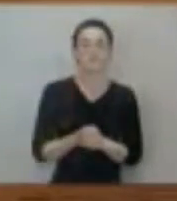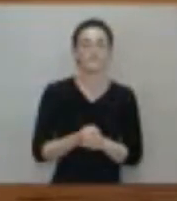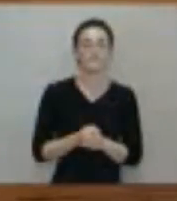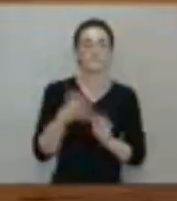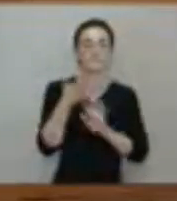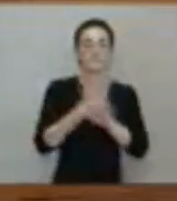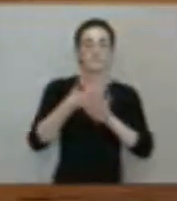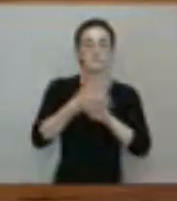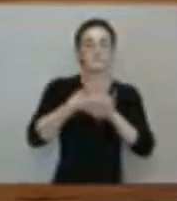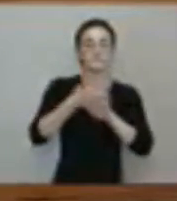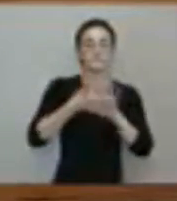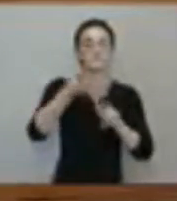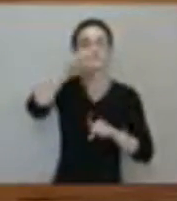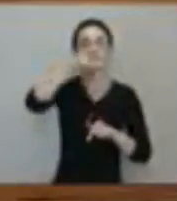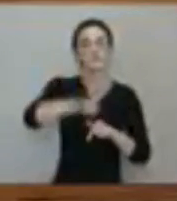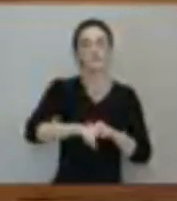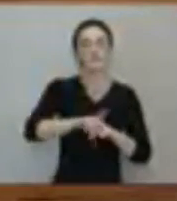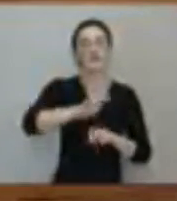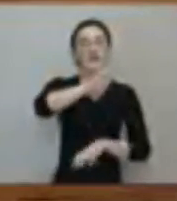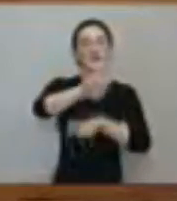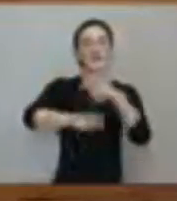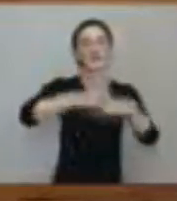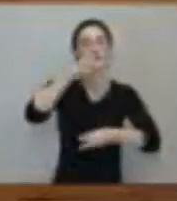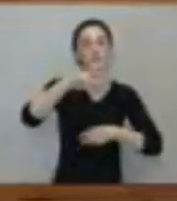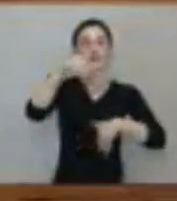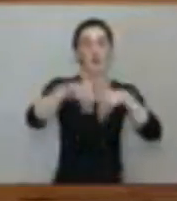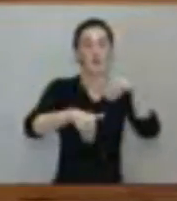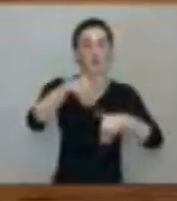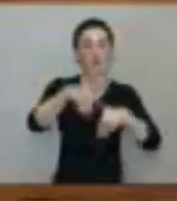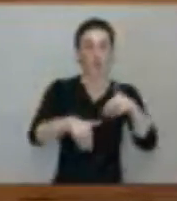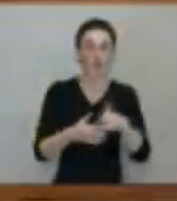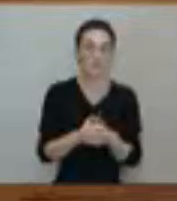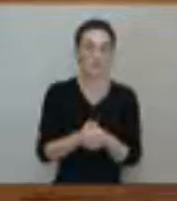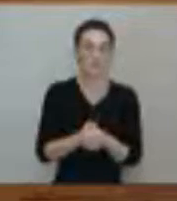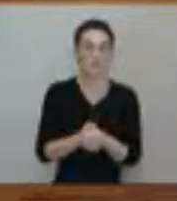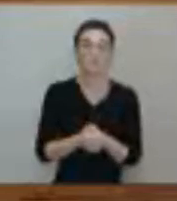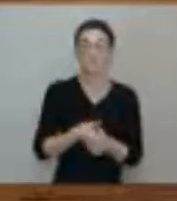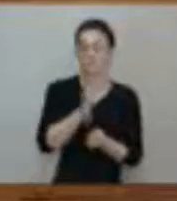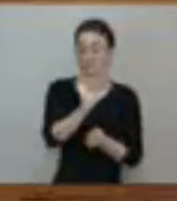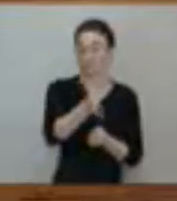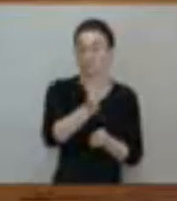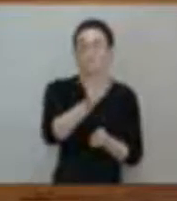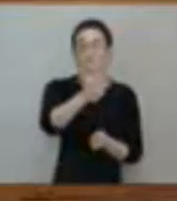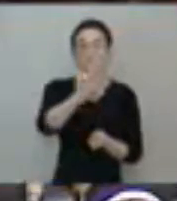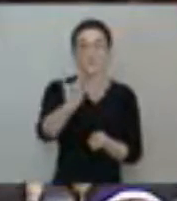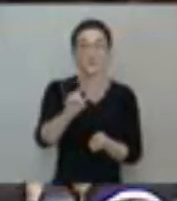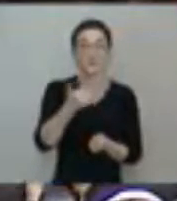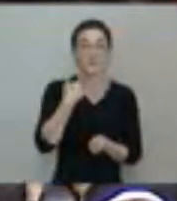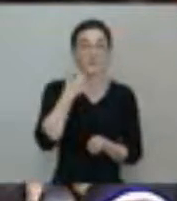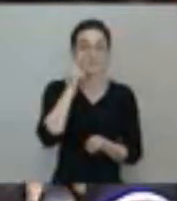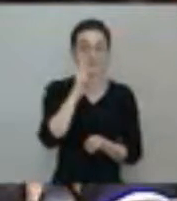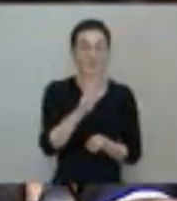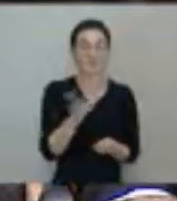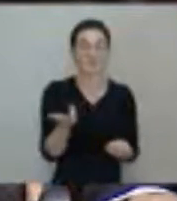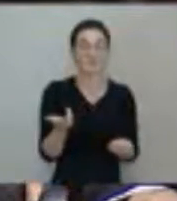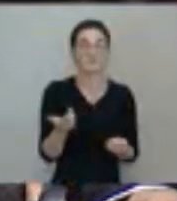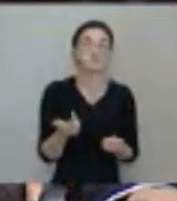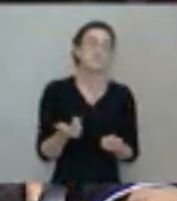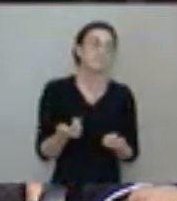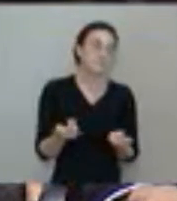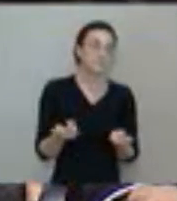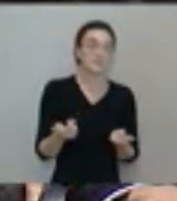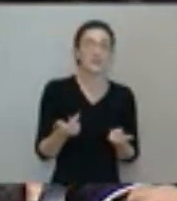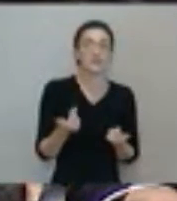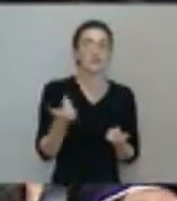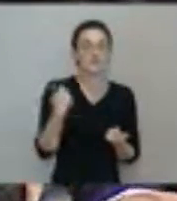Hablaba también de la reforma electoral. Pues claro que sí. Mire usted, yo creo, en fin, está